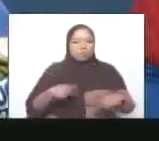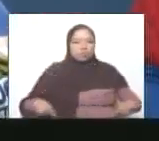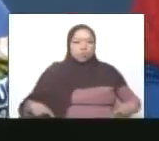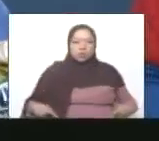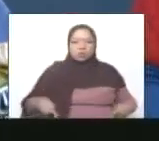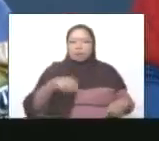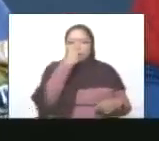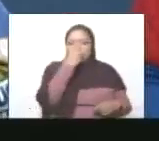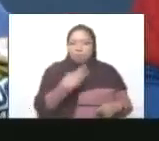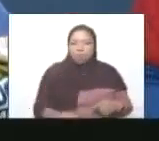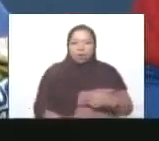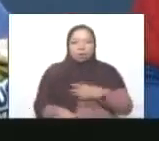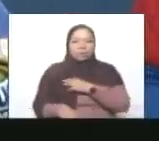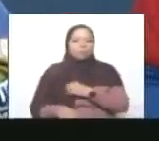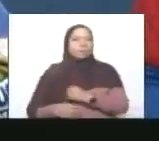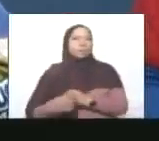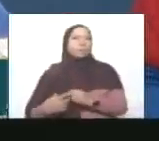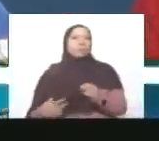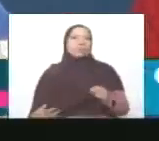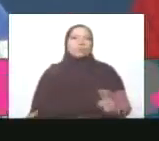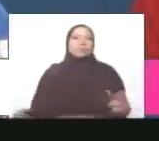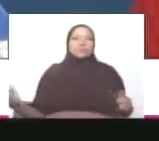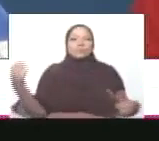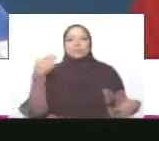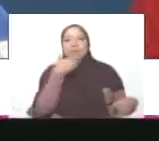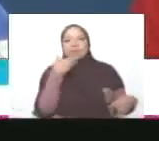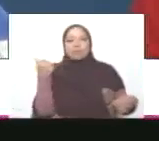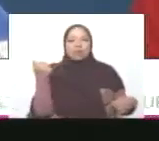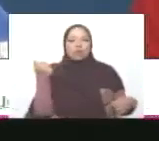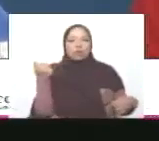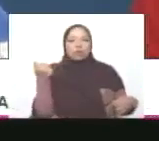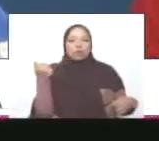buenos. Ahí competimos. Bueno, ¿qué es mejor? ¿De dónde es mejor?